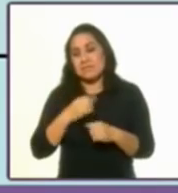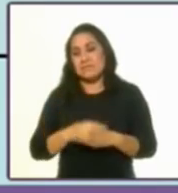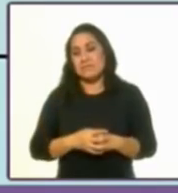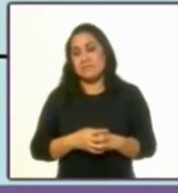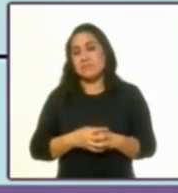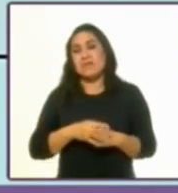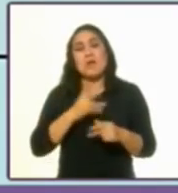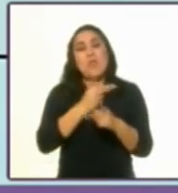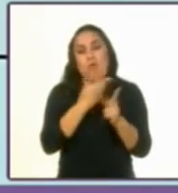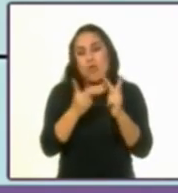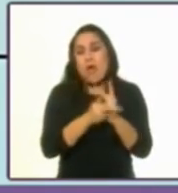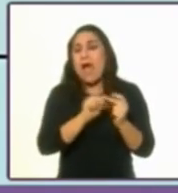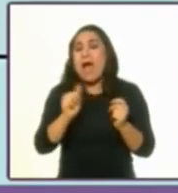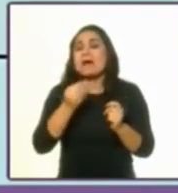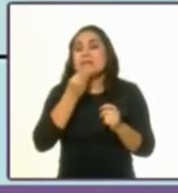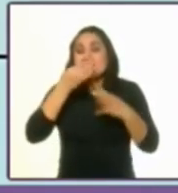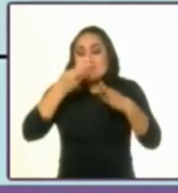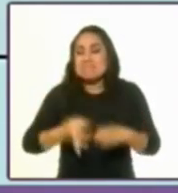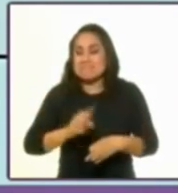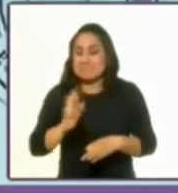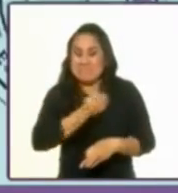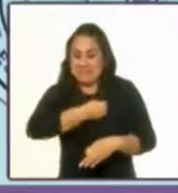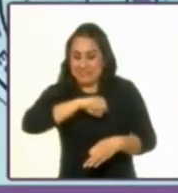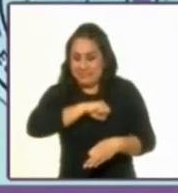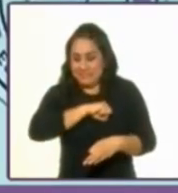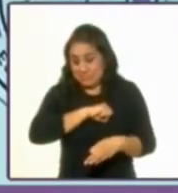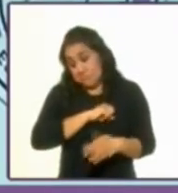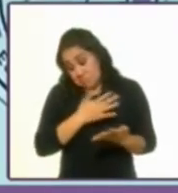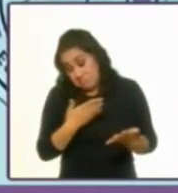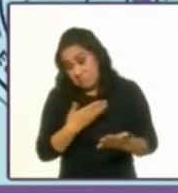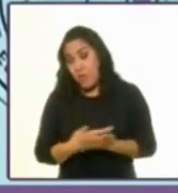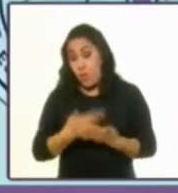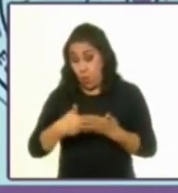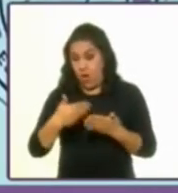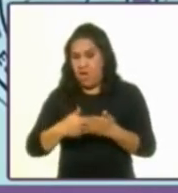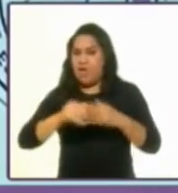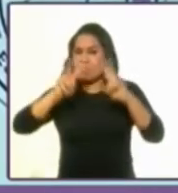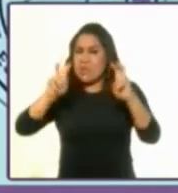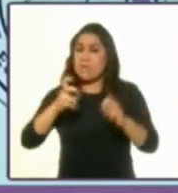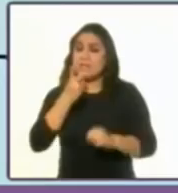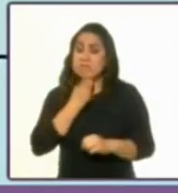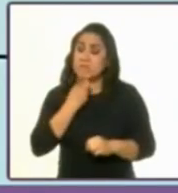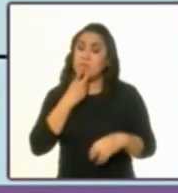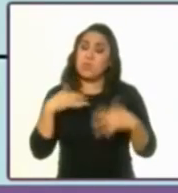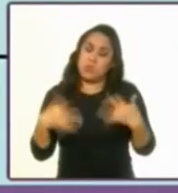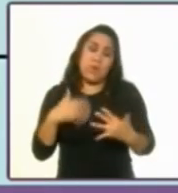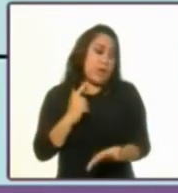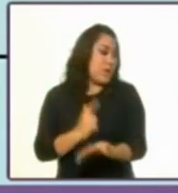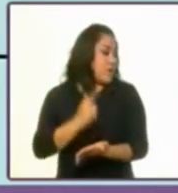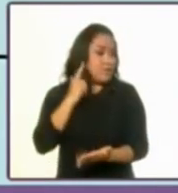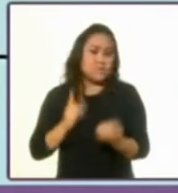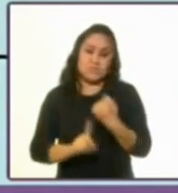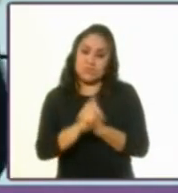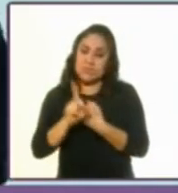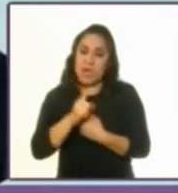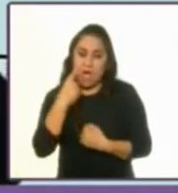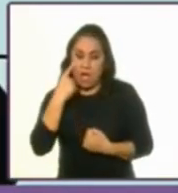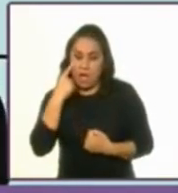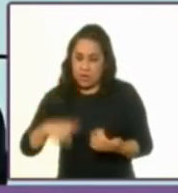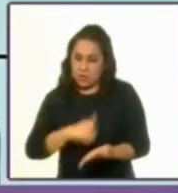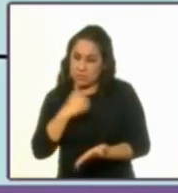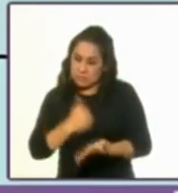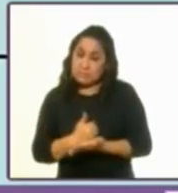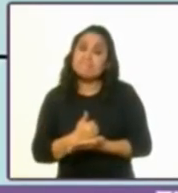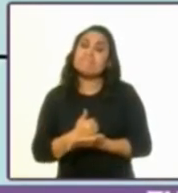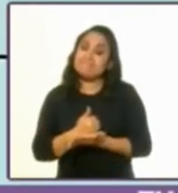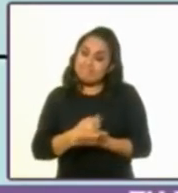son los productos chatarra desde el origen efectivamente el tema de la diabetes es una los gravísimos problemas ahí tenemos